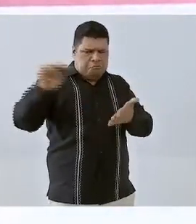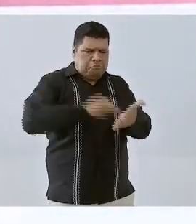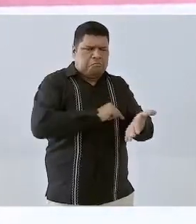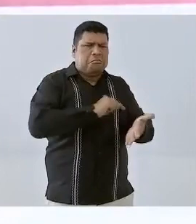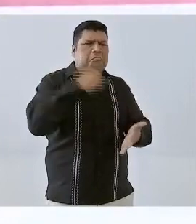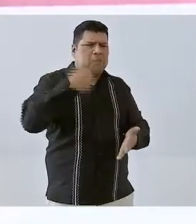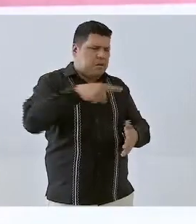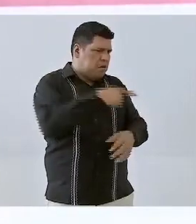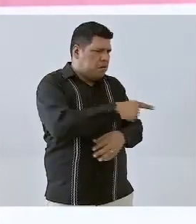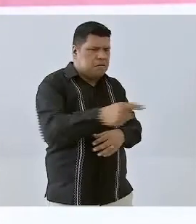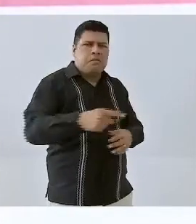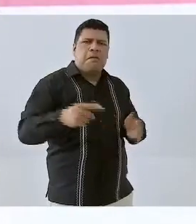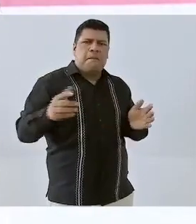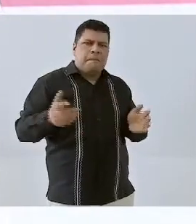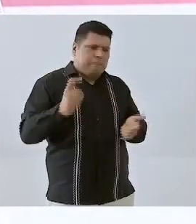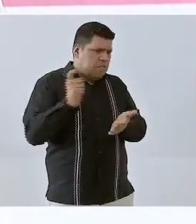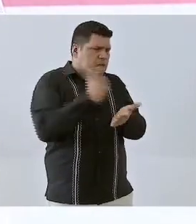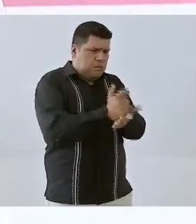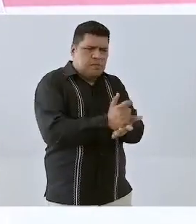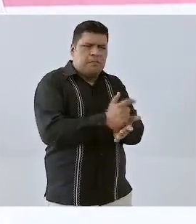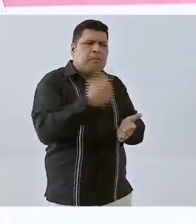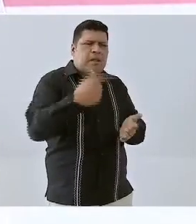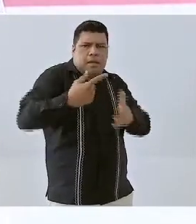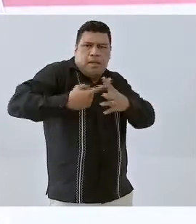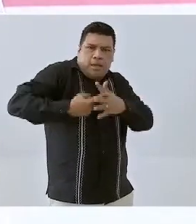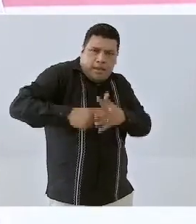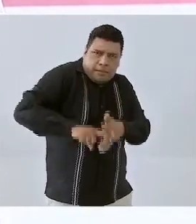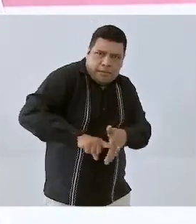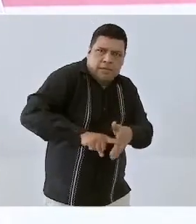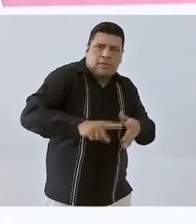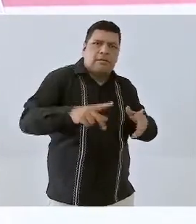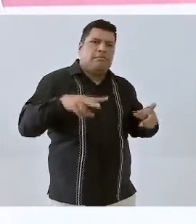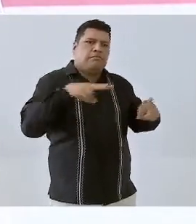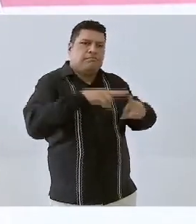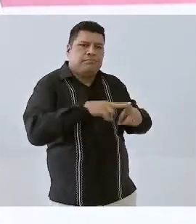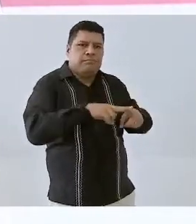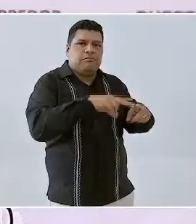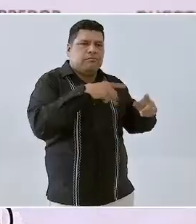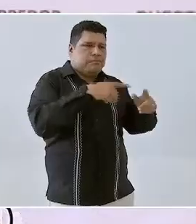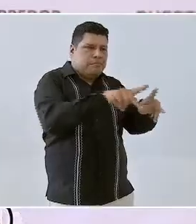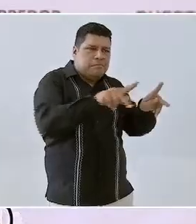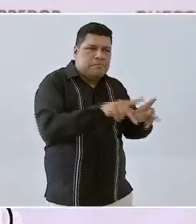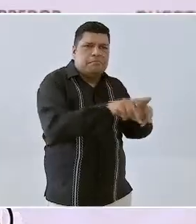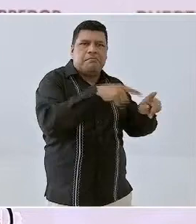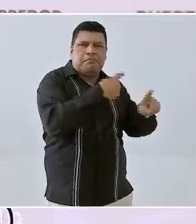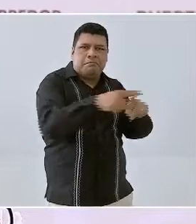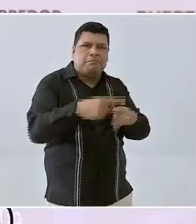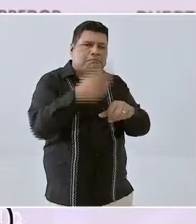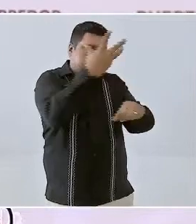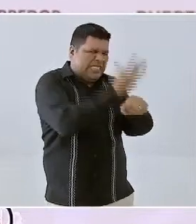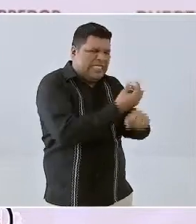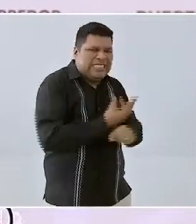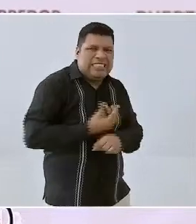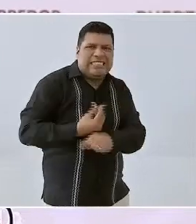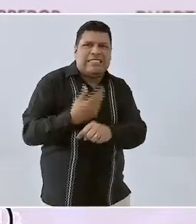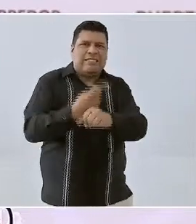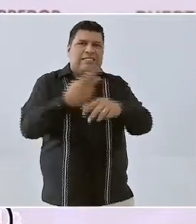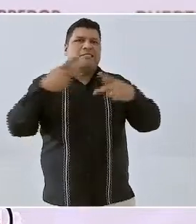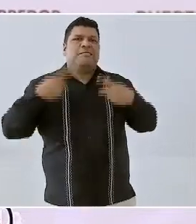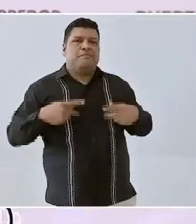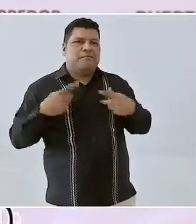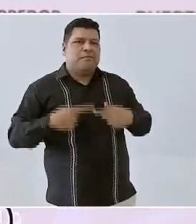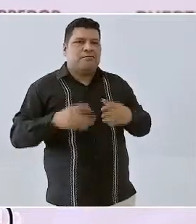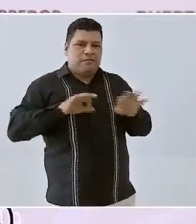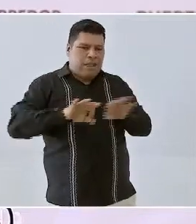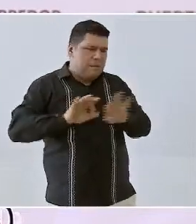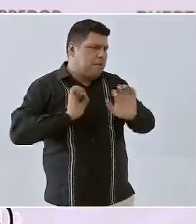firmar ya los estímulos fiscales para que se instalen las plantas y se empiecen a generar empleos en esta